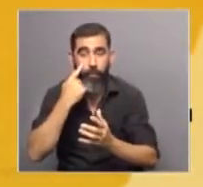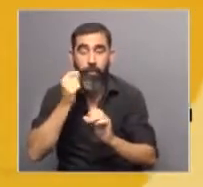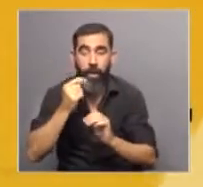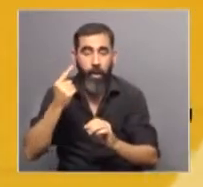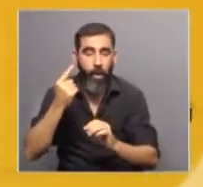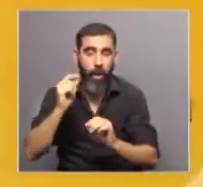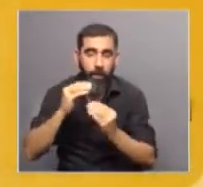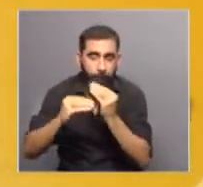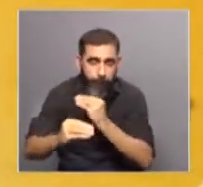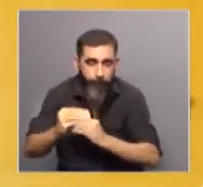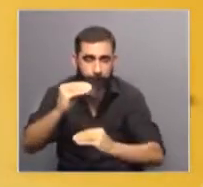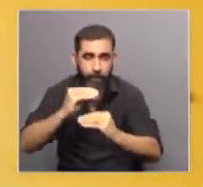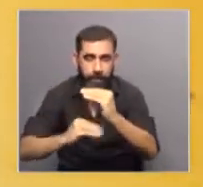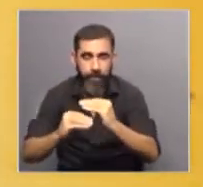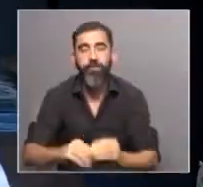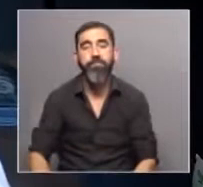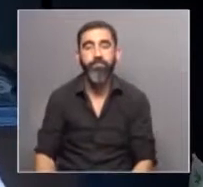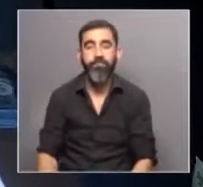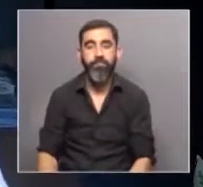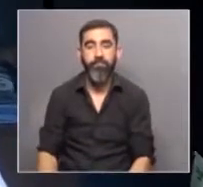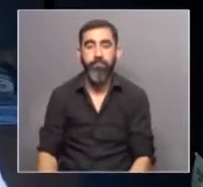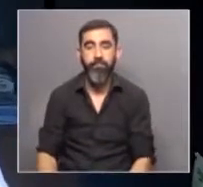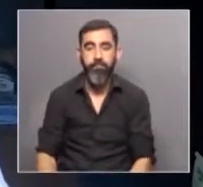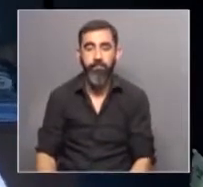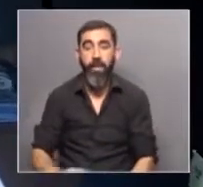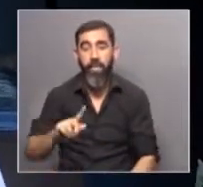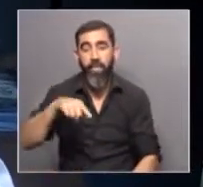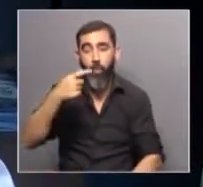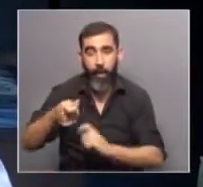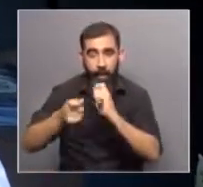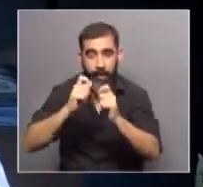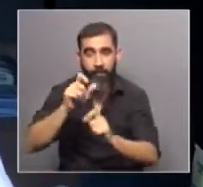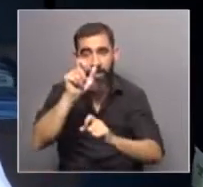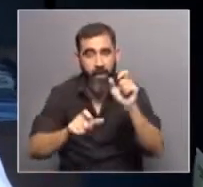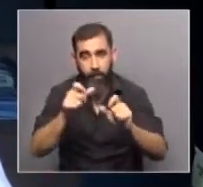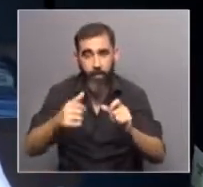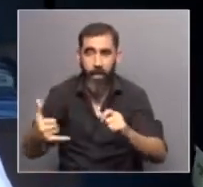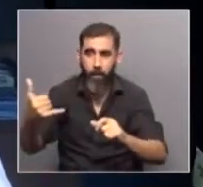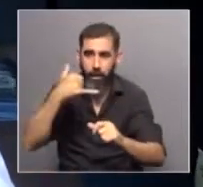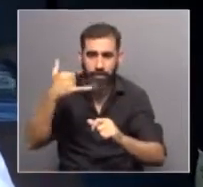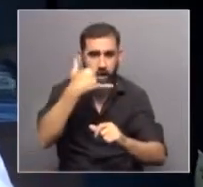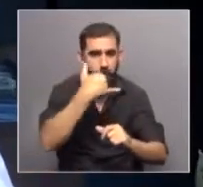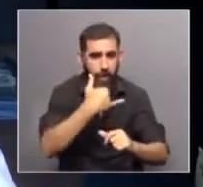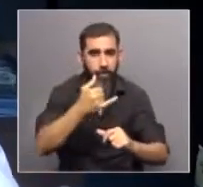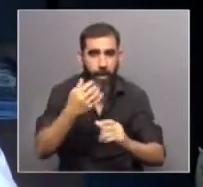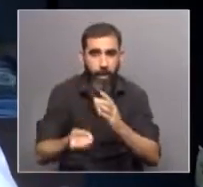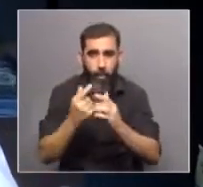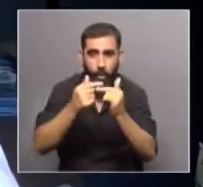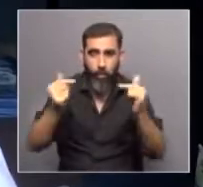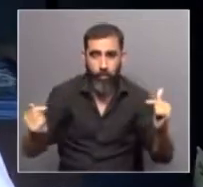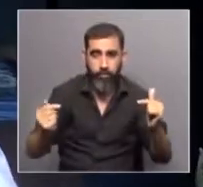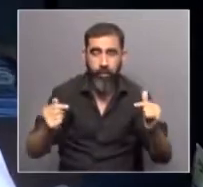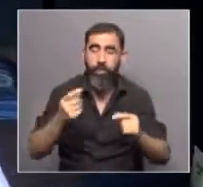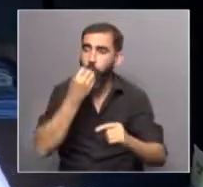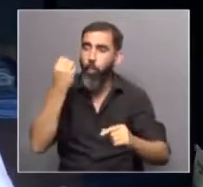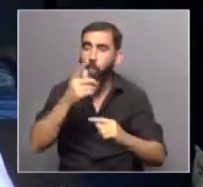poco más de empatía con estos seres. Luego de la nota, muchas personas se comunicaron con nosotros para generar nuevos vínculos, así que fue